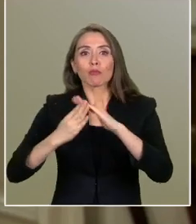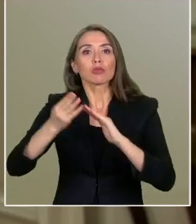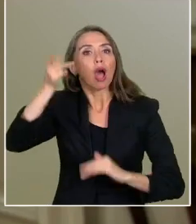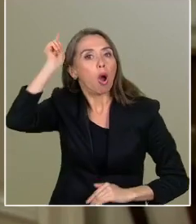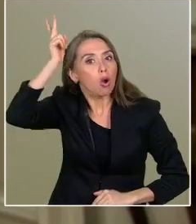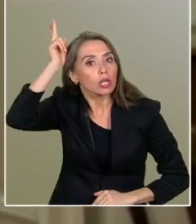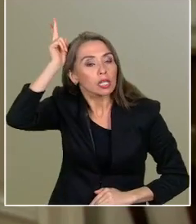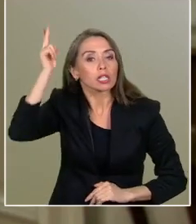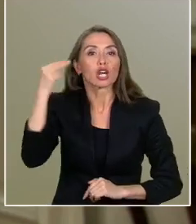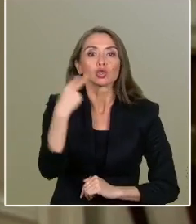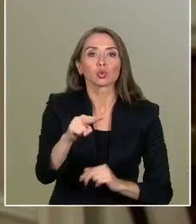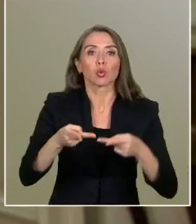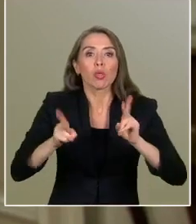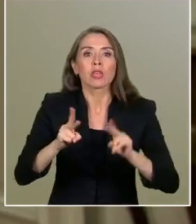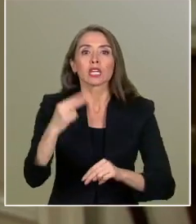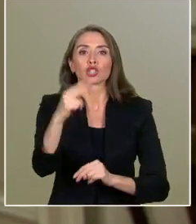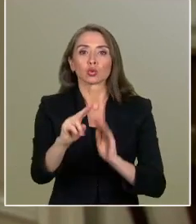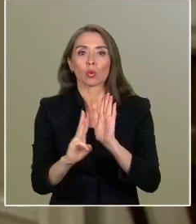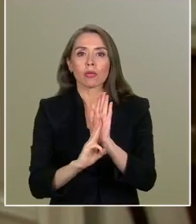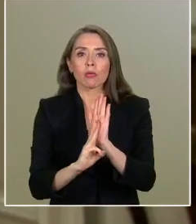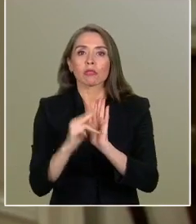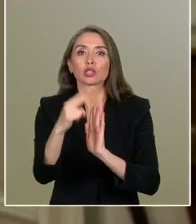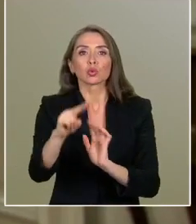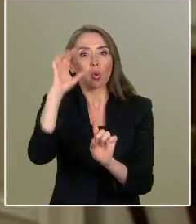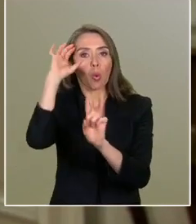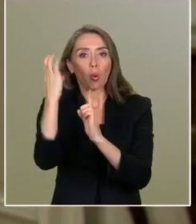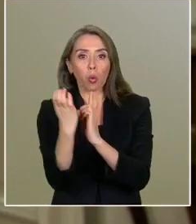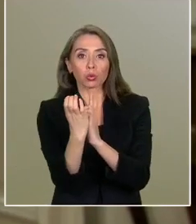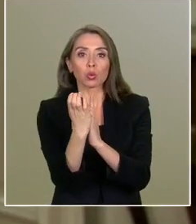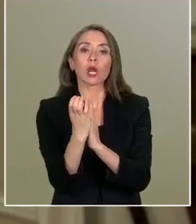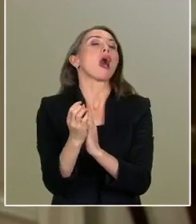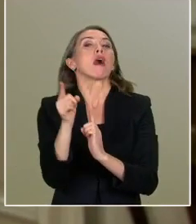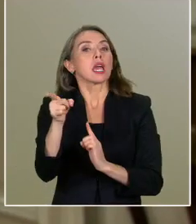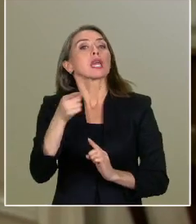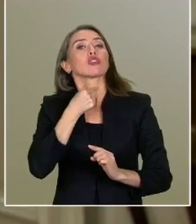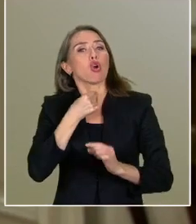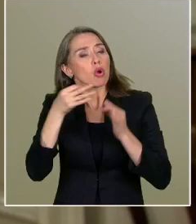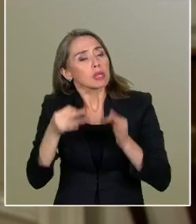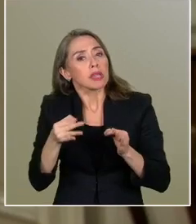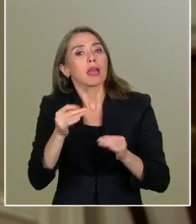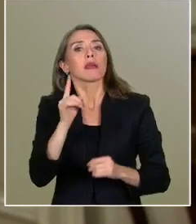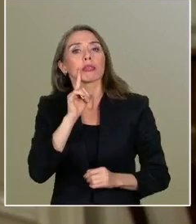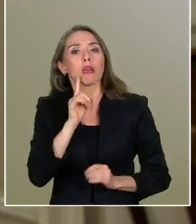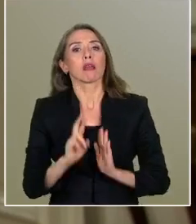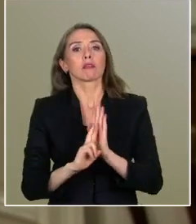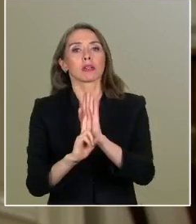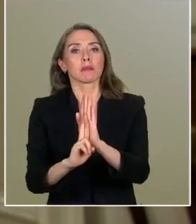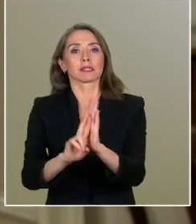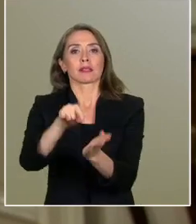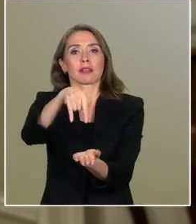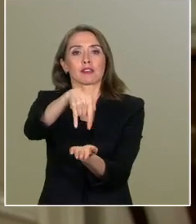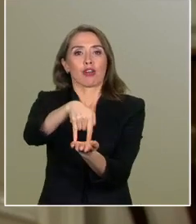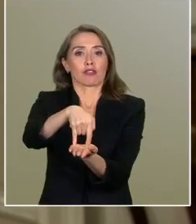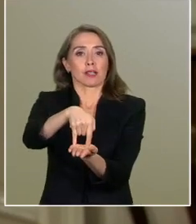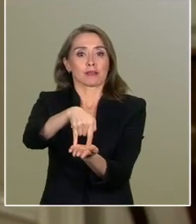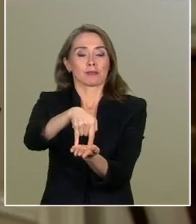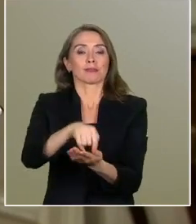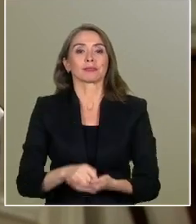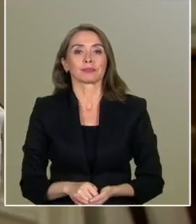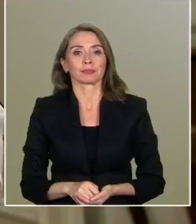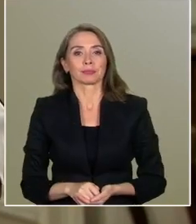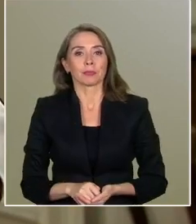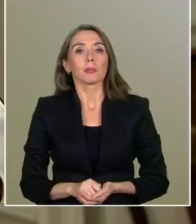con sus derechos su identidad y su cultura y su legítima aspiración de tener representación en el congreso nacional